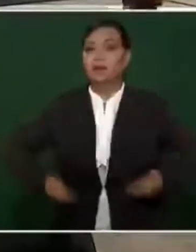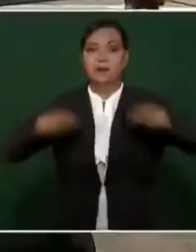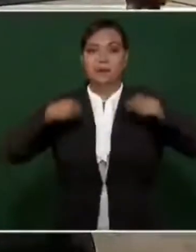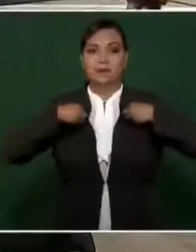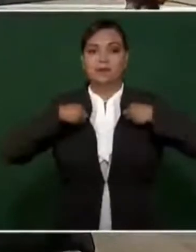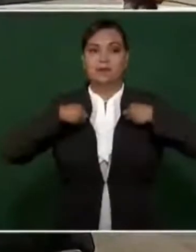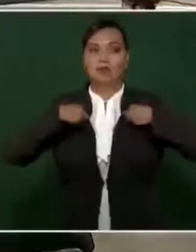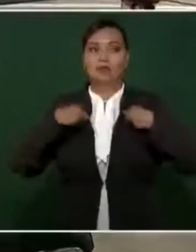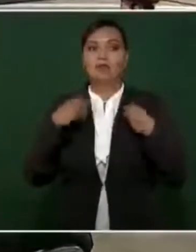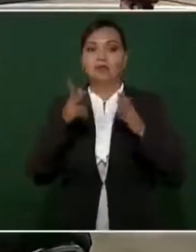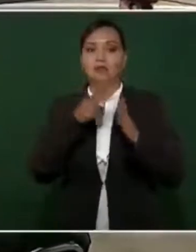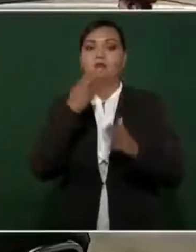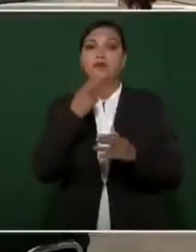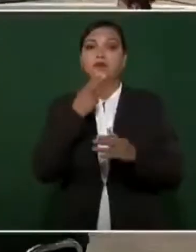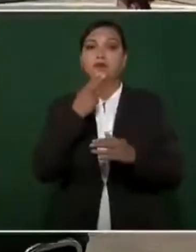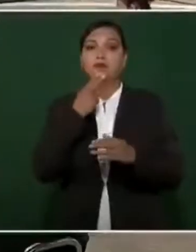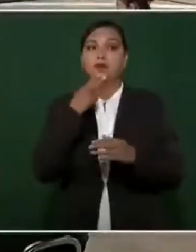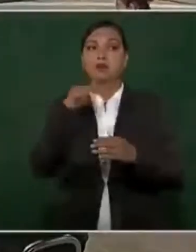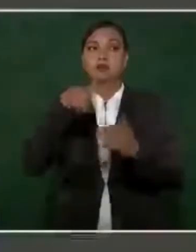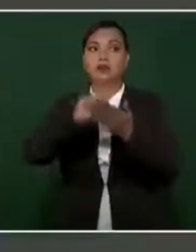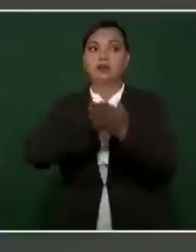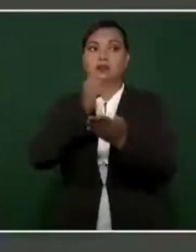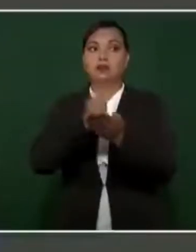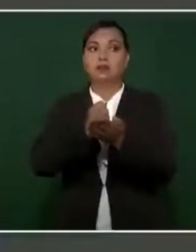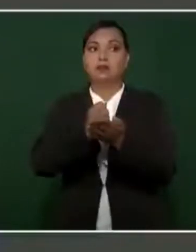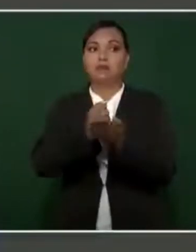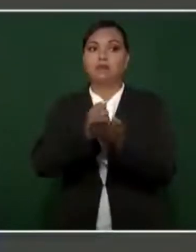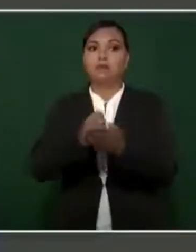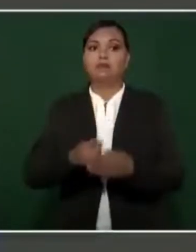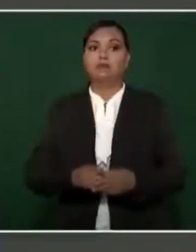que se aplican en Tamaulipas.